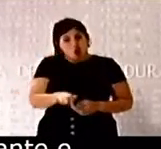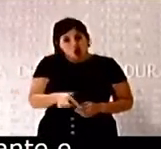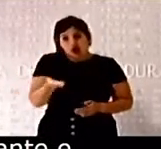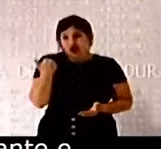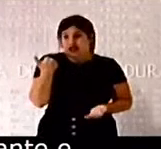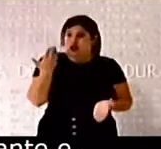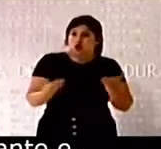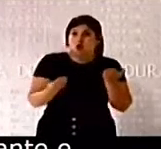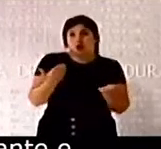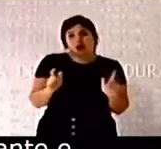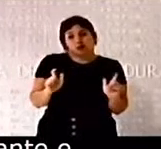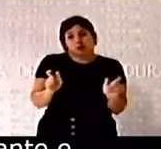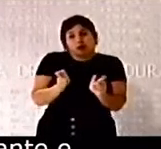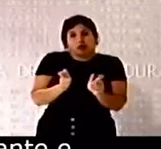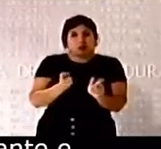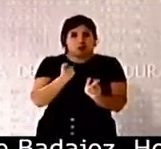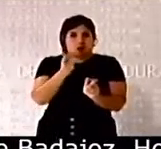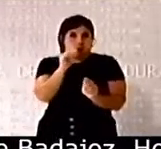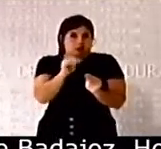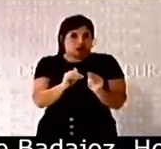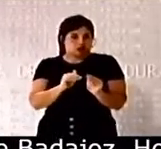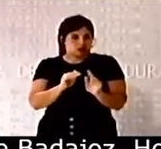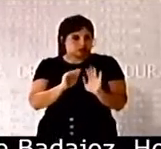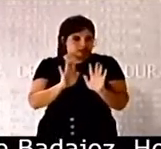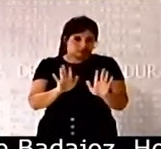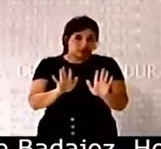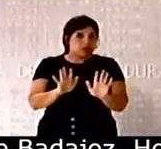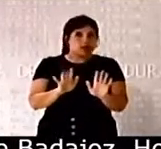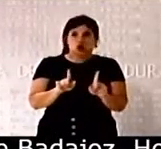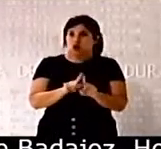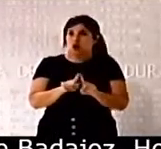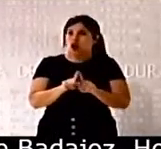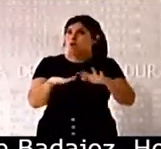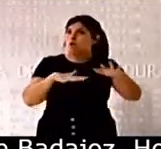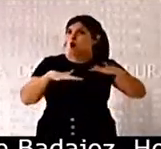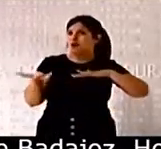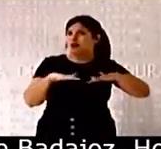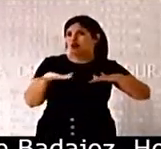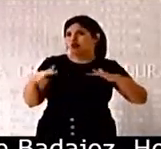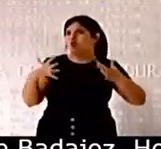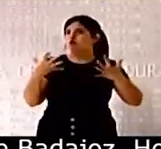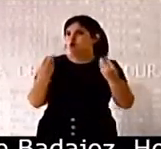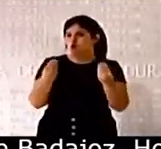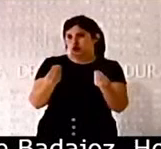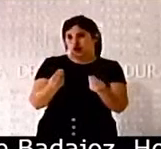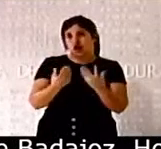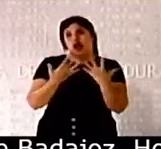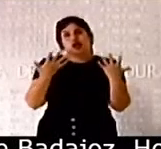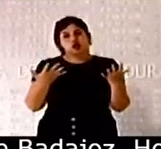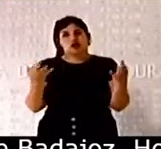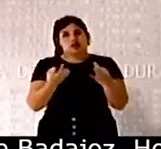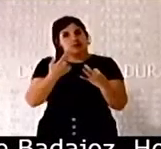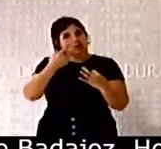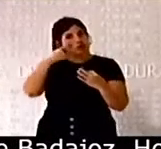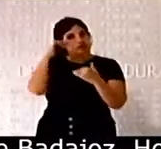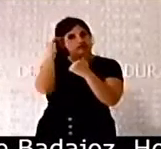discretamente, pero tiene mucha movilidad y tenemos que estar muy pendientes